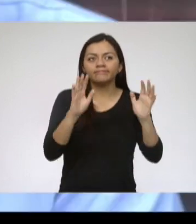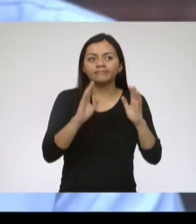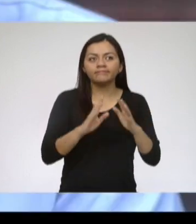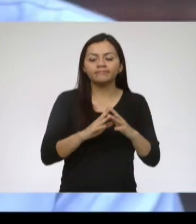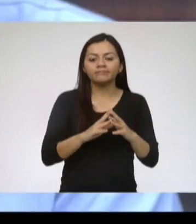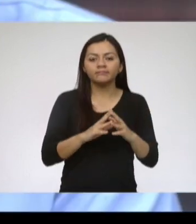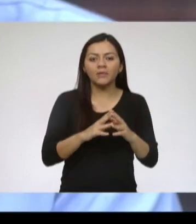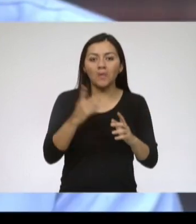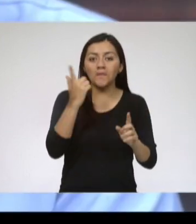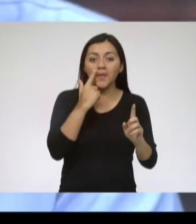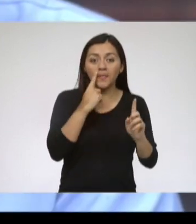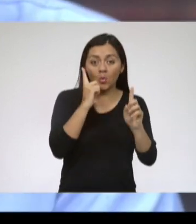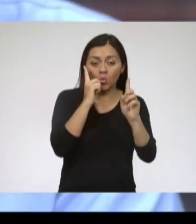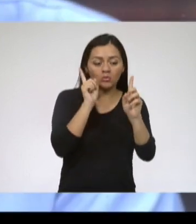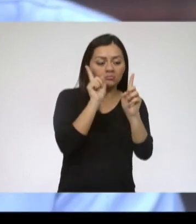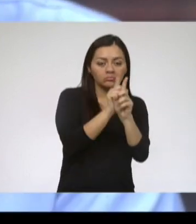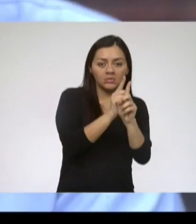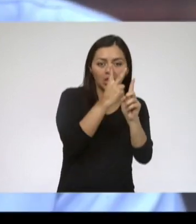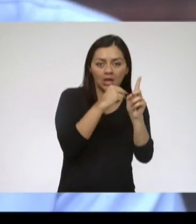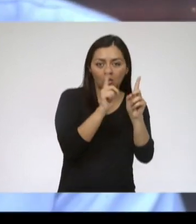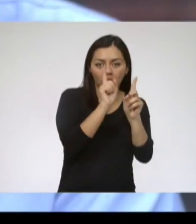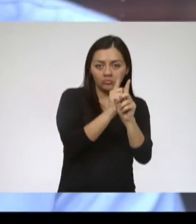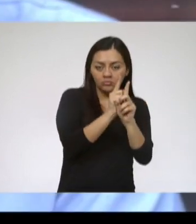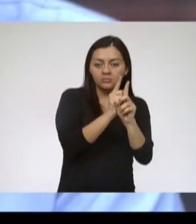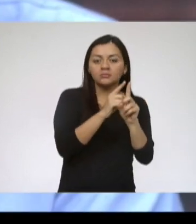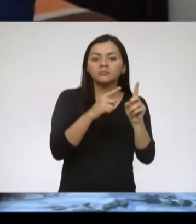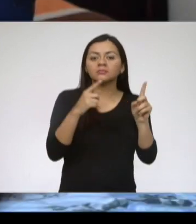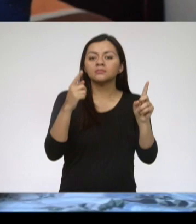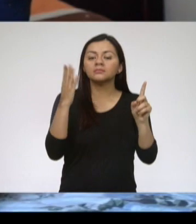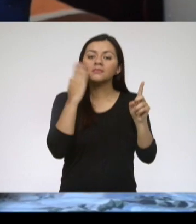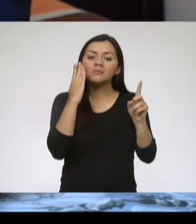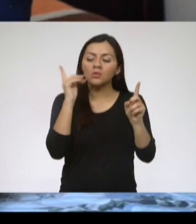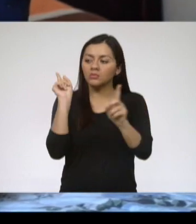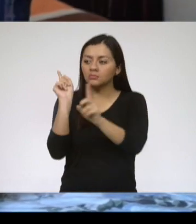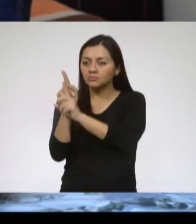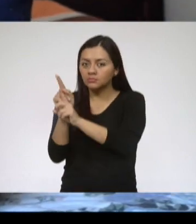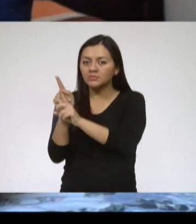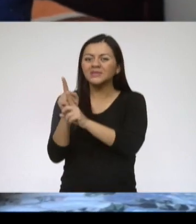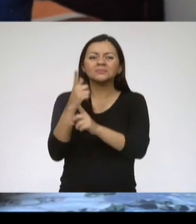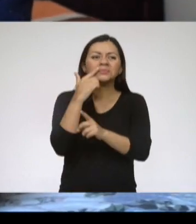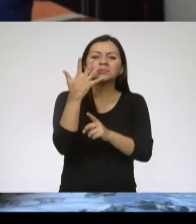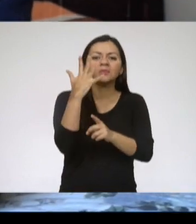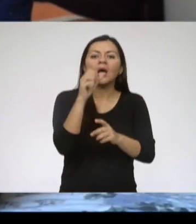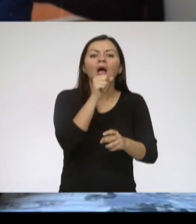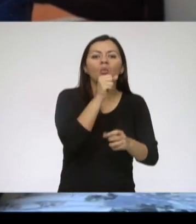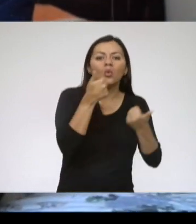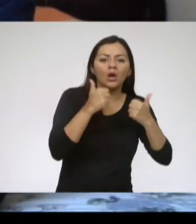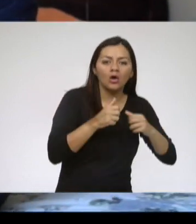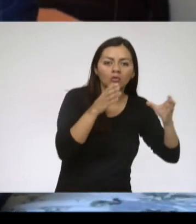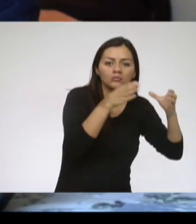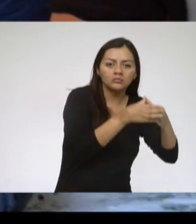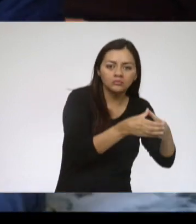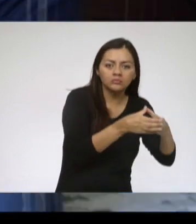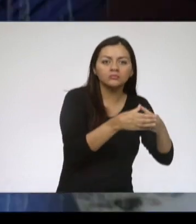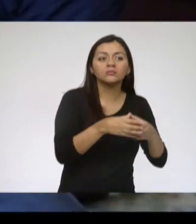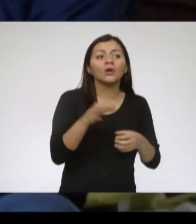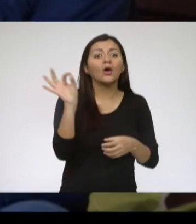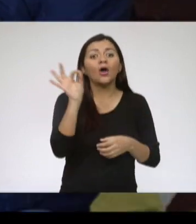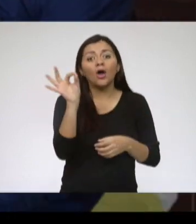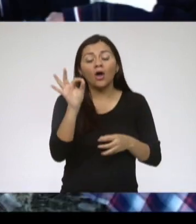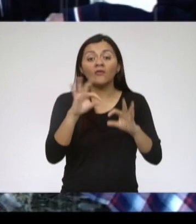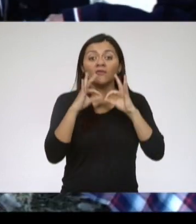solo padre o madre, familias que se reestructuran con sus abuelos, es más, familias que ya no tienen ningún